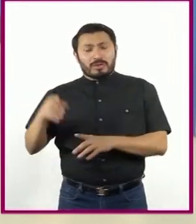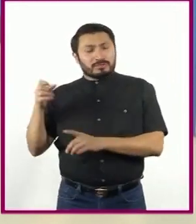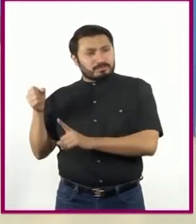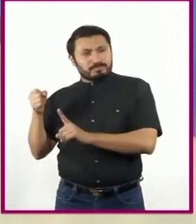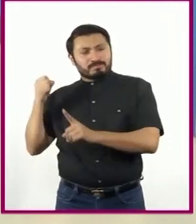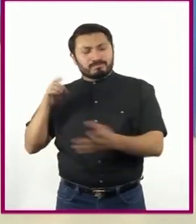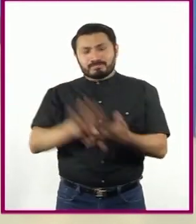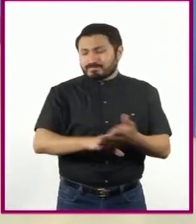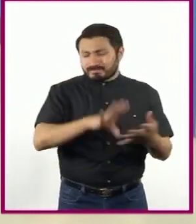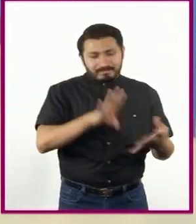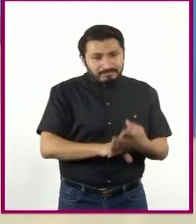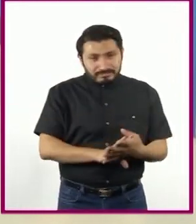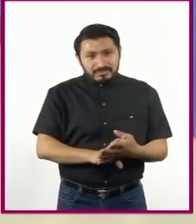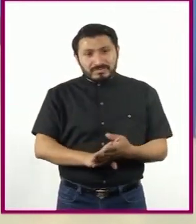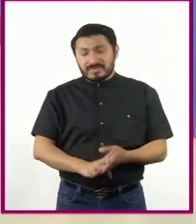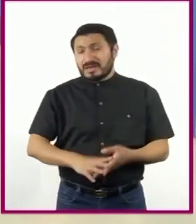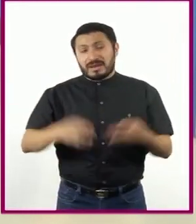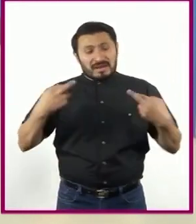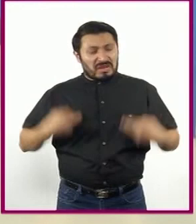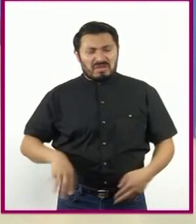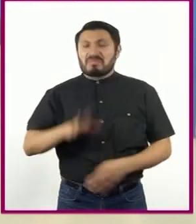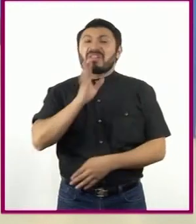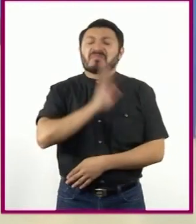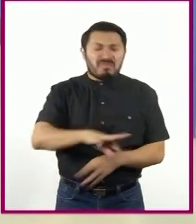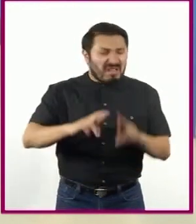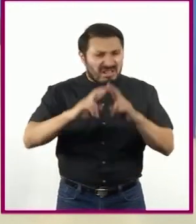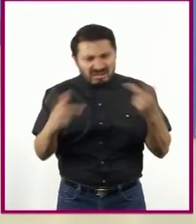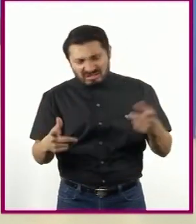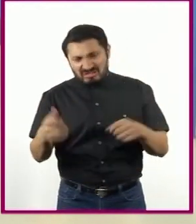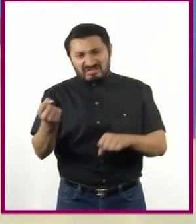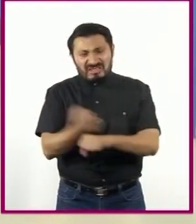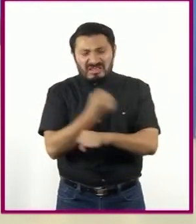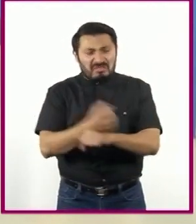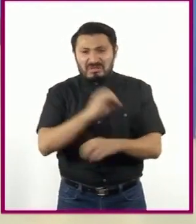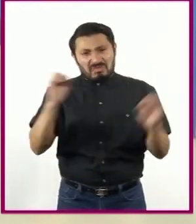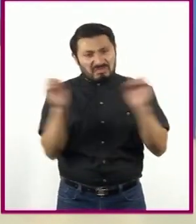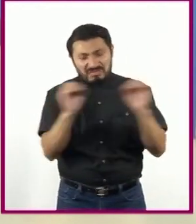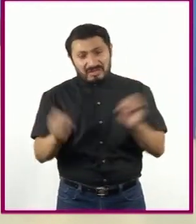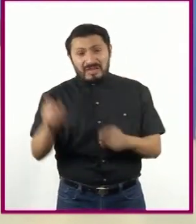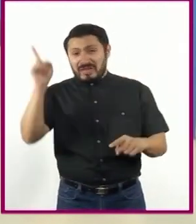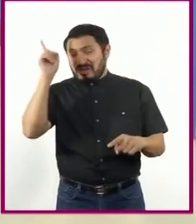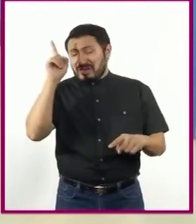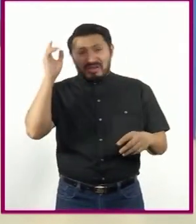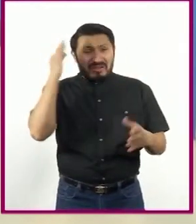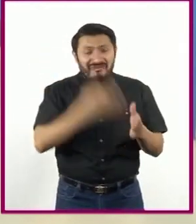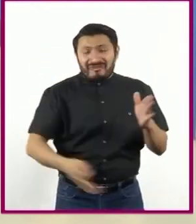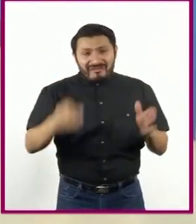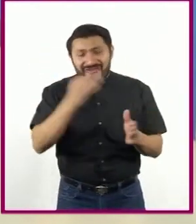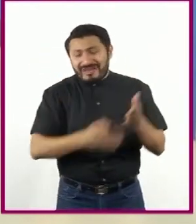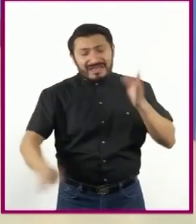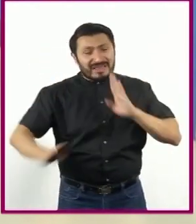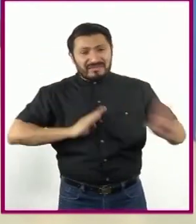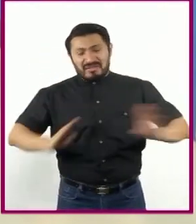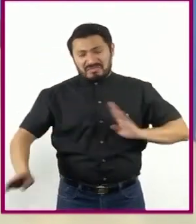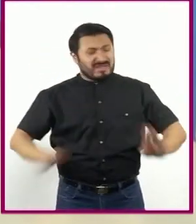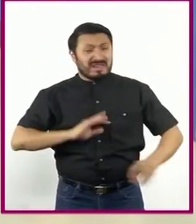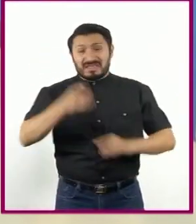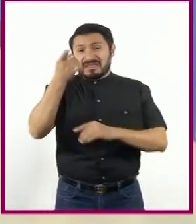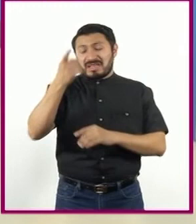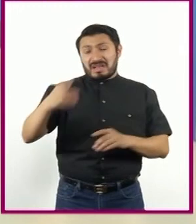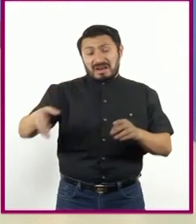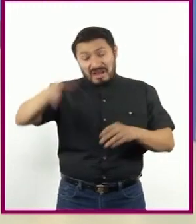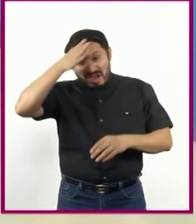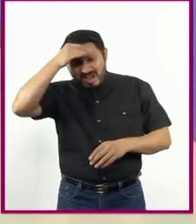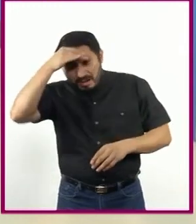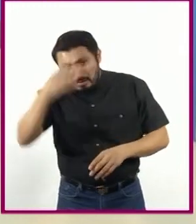mal vestidos y peor calzados, faltos de instrucción militar e incapaces de luchar como auténticos